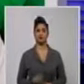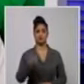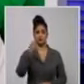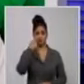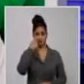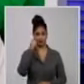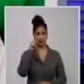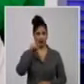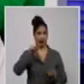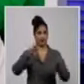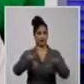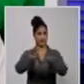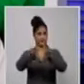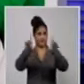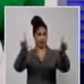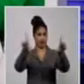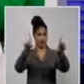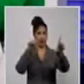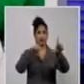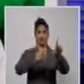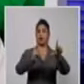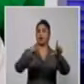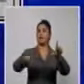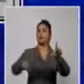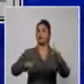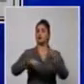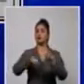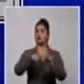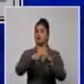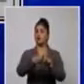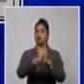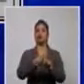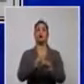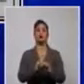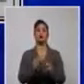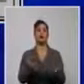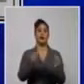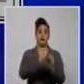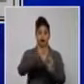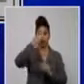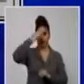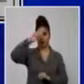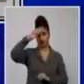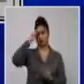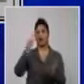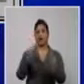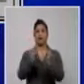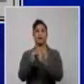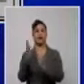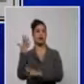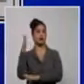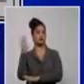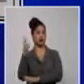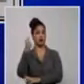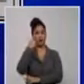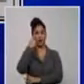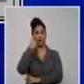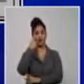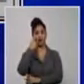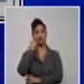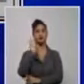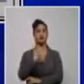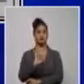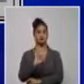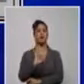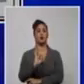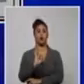los casos confirmados, importados y autóctonos, vemos como la cifra de importados